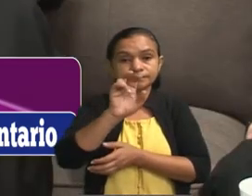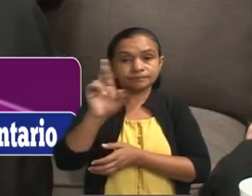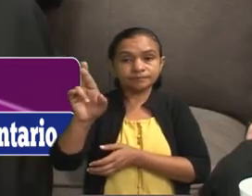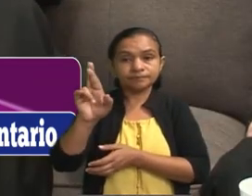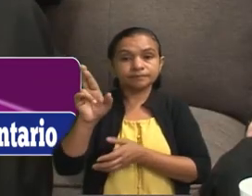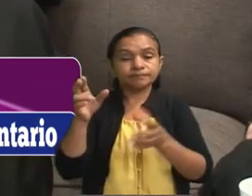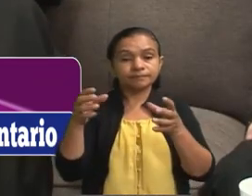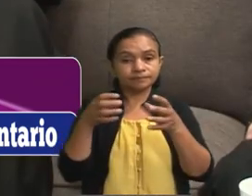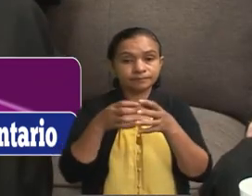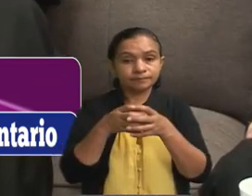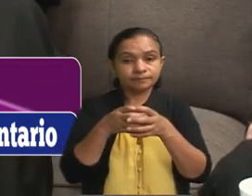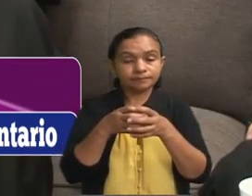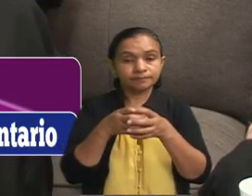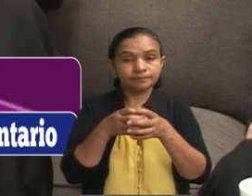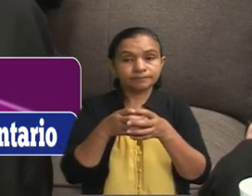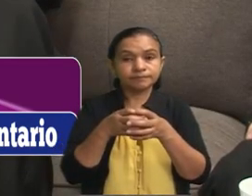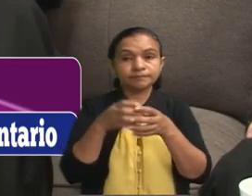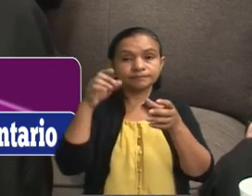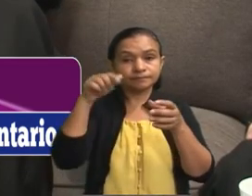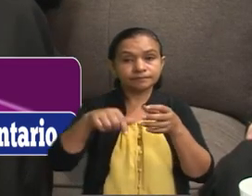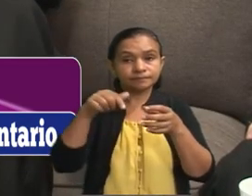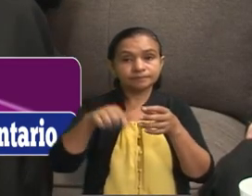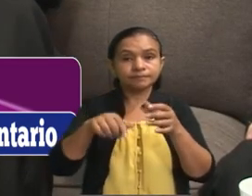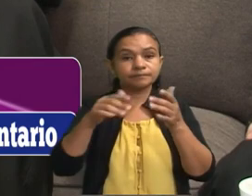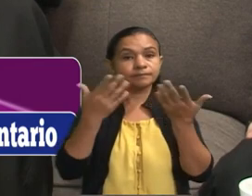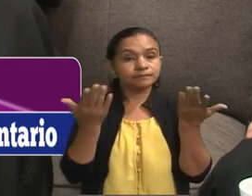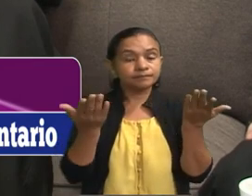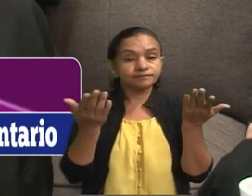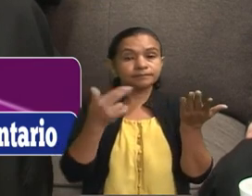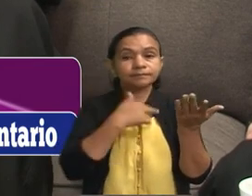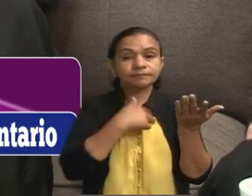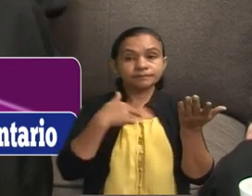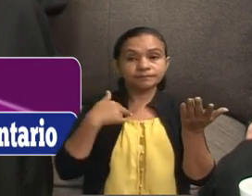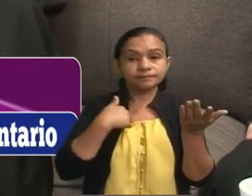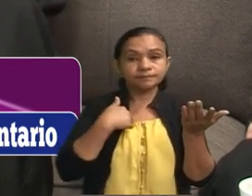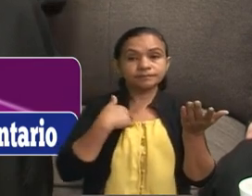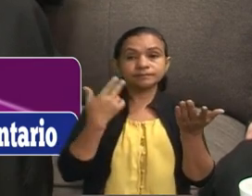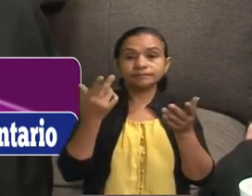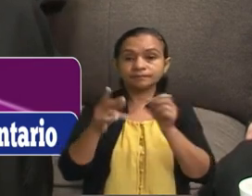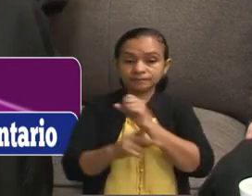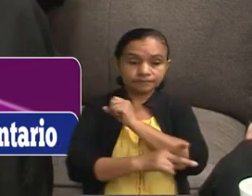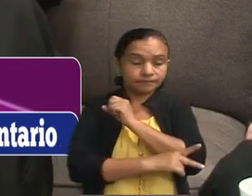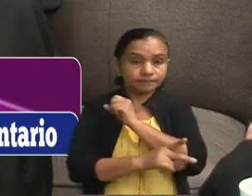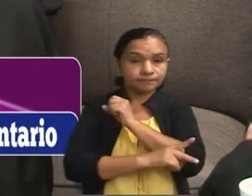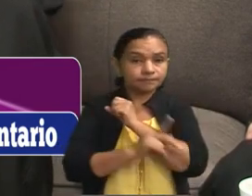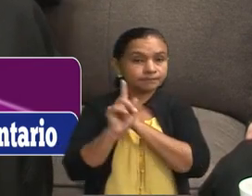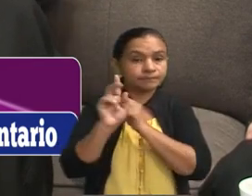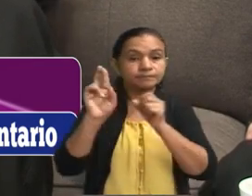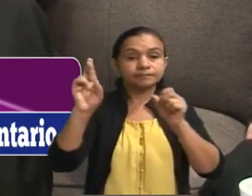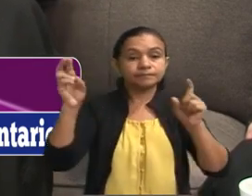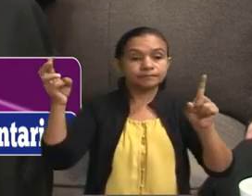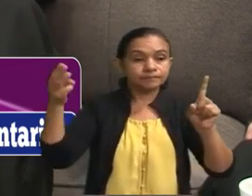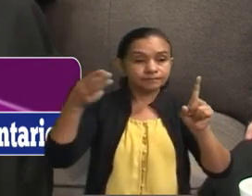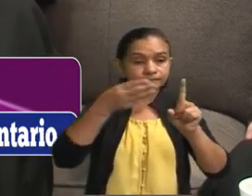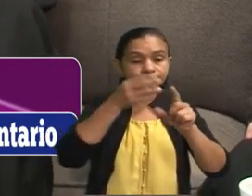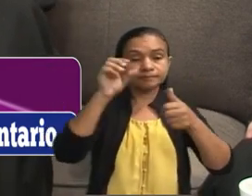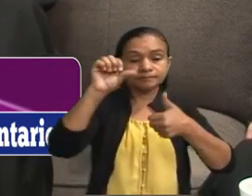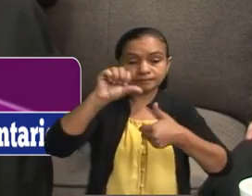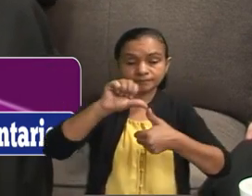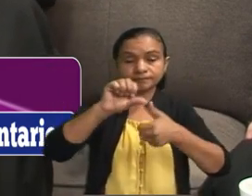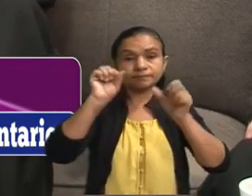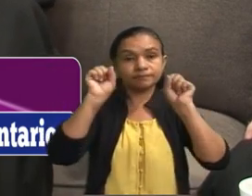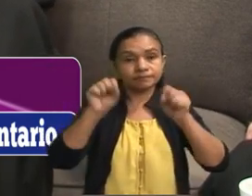capacidad que en este momento ya no solamente es para el país, sino también para la región. Eso